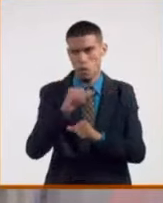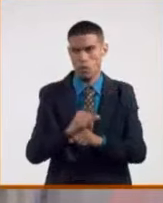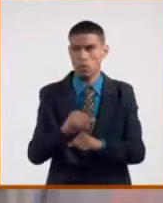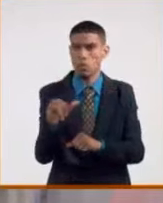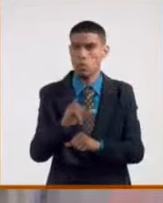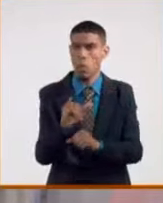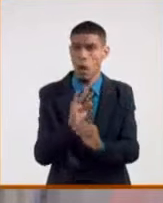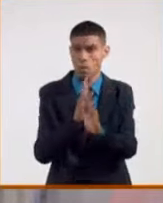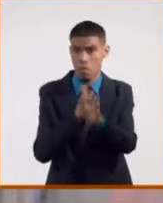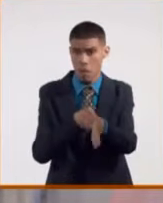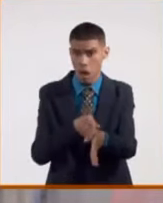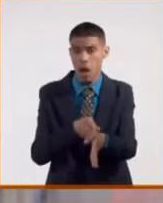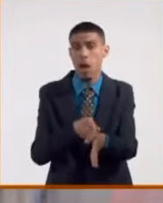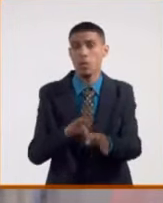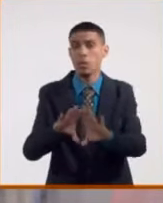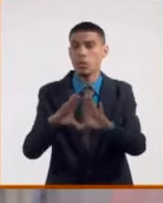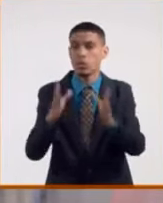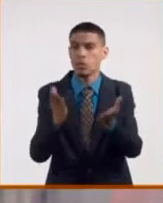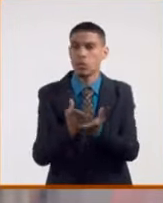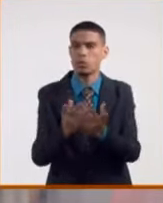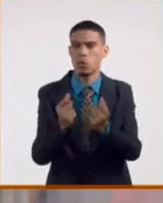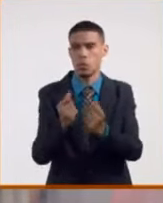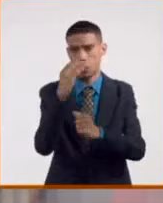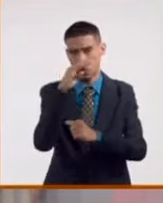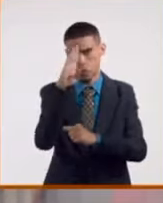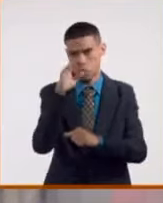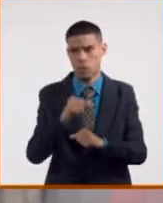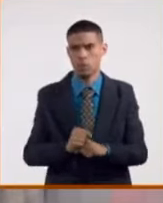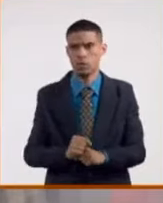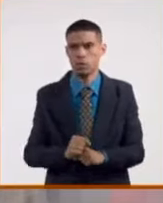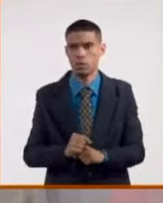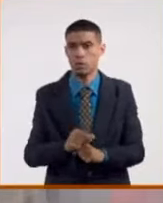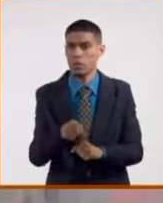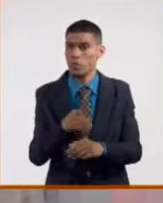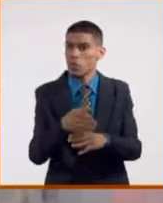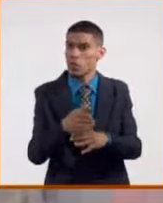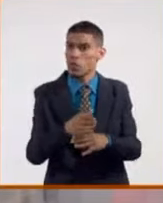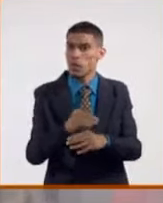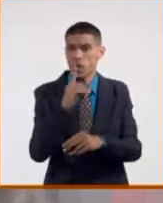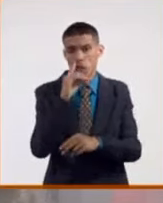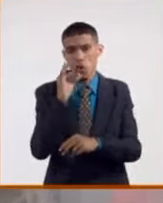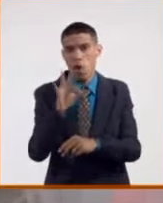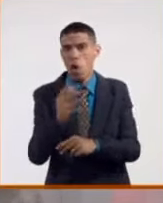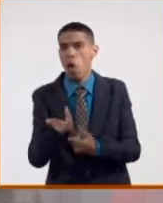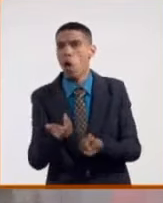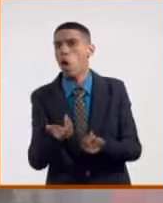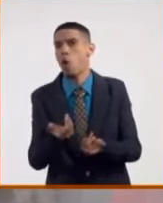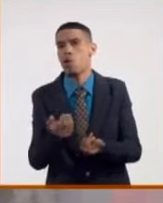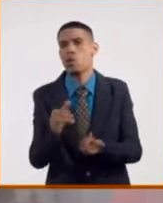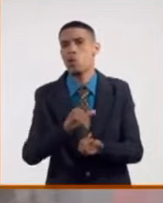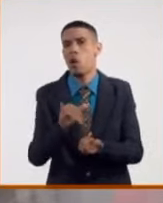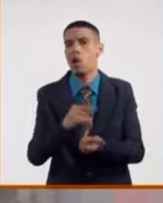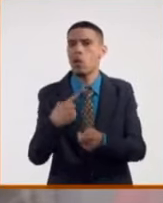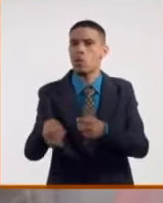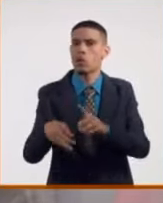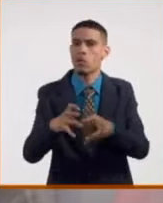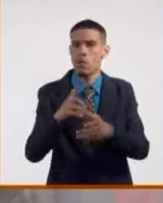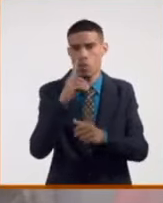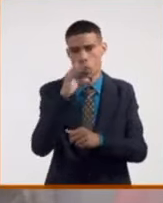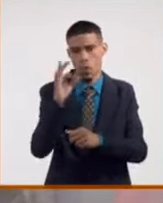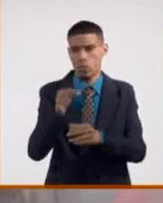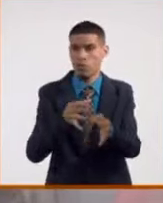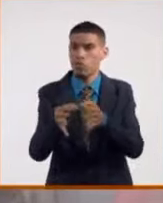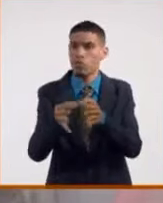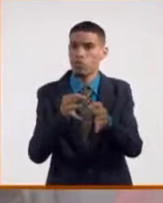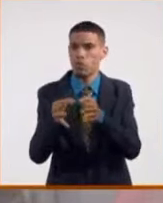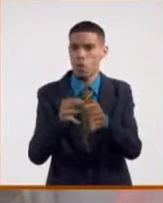economía la planificación centralizada de la economía que una vez más digo que no significa asignación centralizada de recursos y el papel del estado O sea